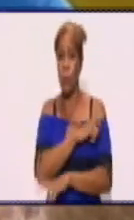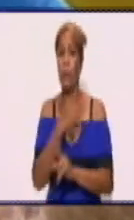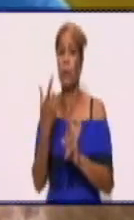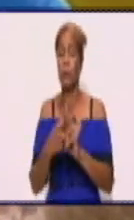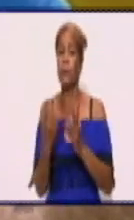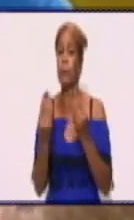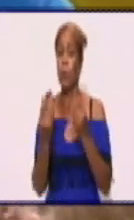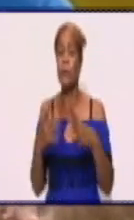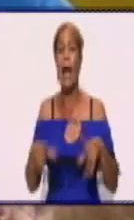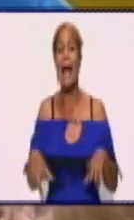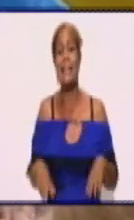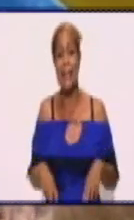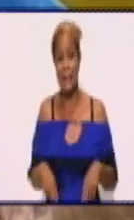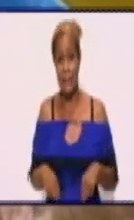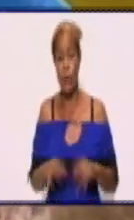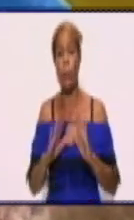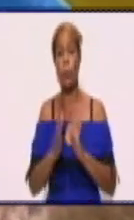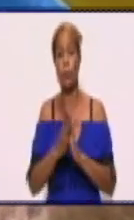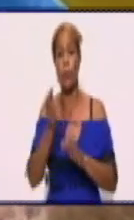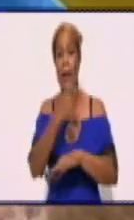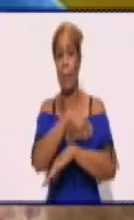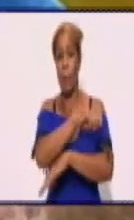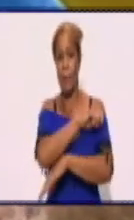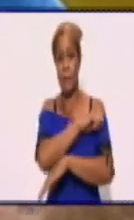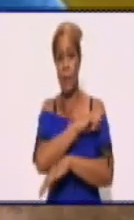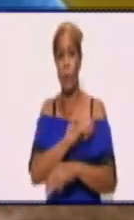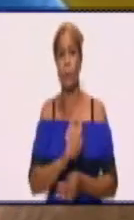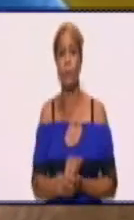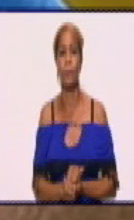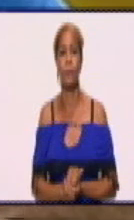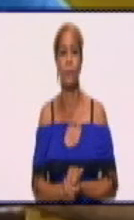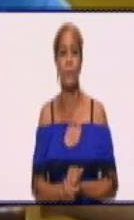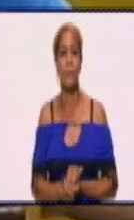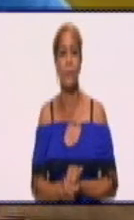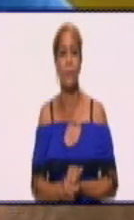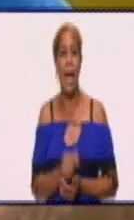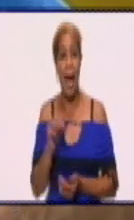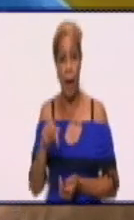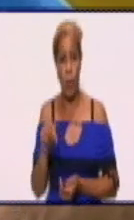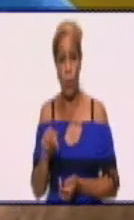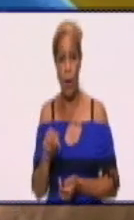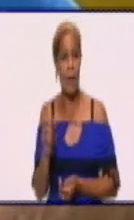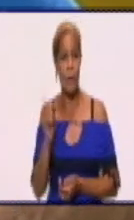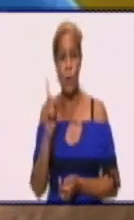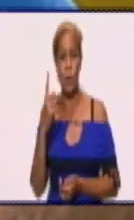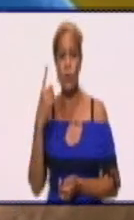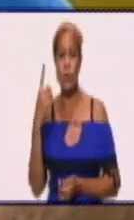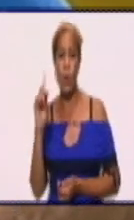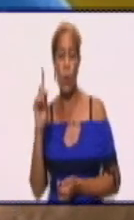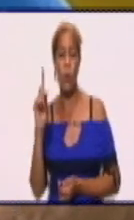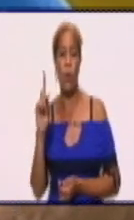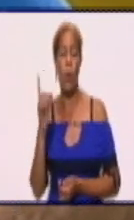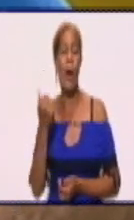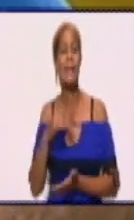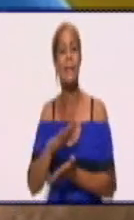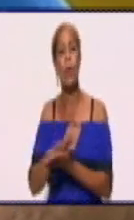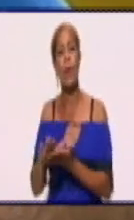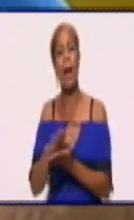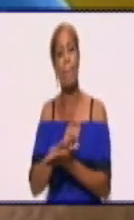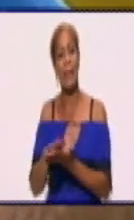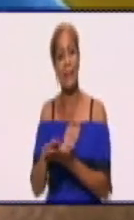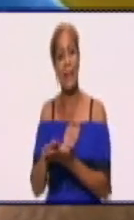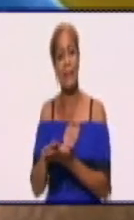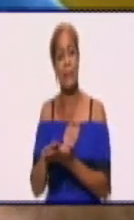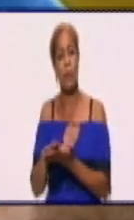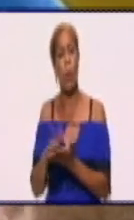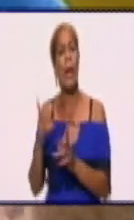de maíz que se han estado comercializando todos los días ahí. Ahora, Lionel, no solamente ha sido la afectación en